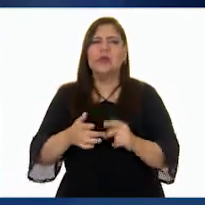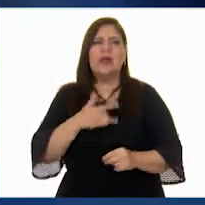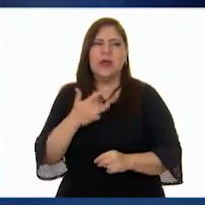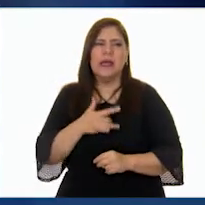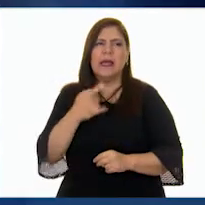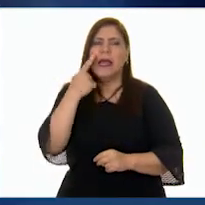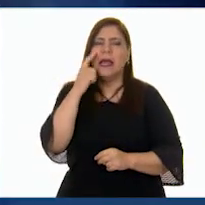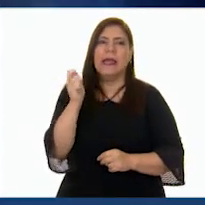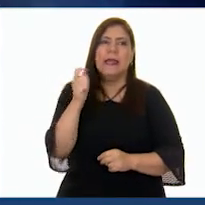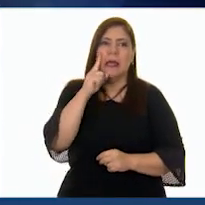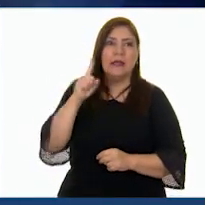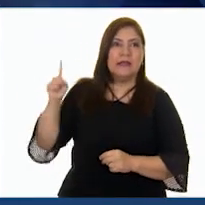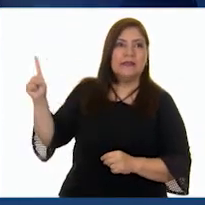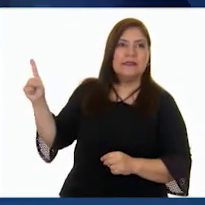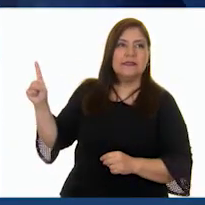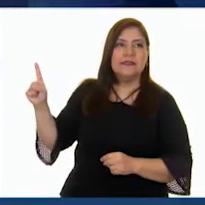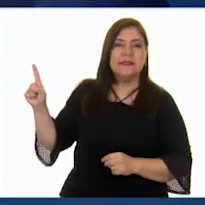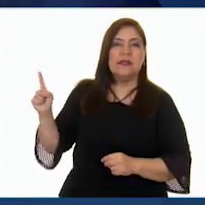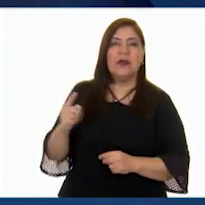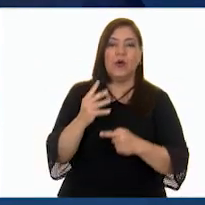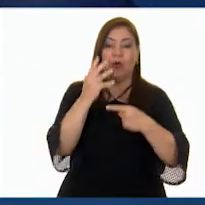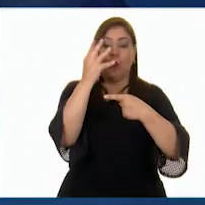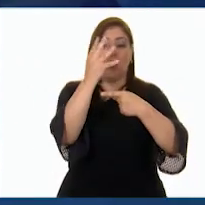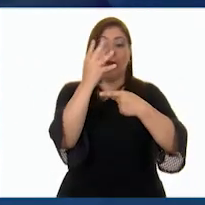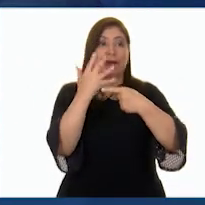cantidad representan